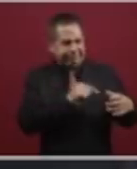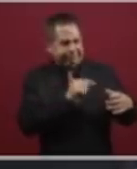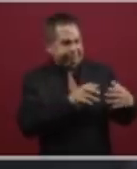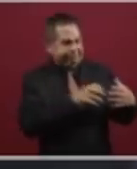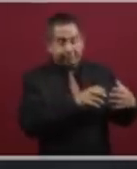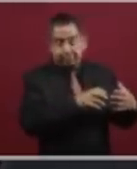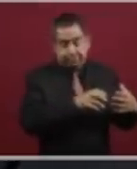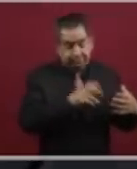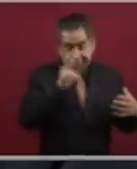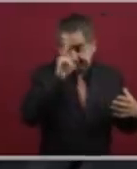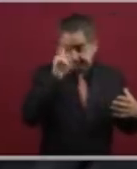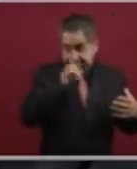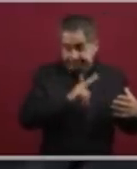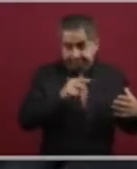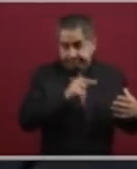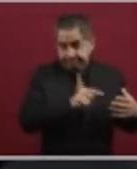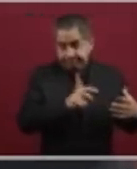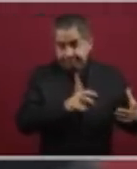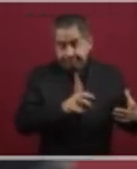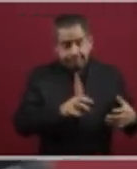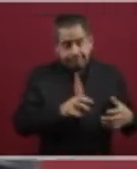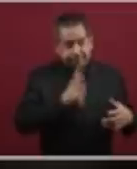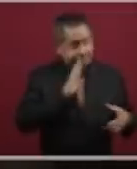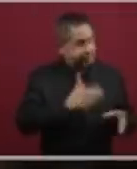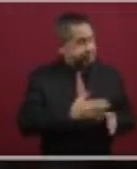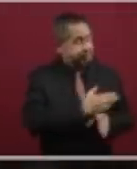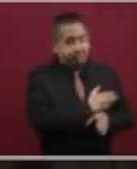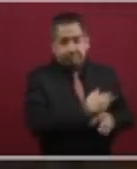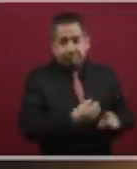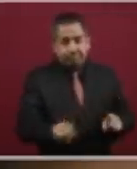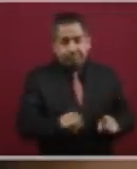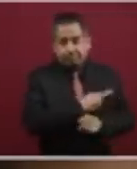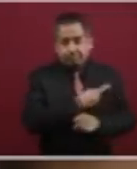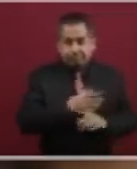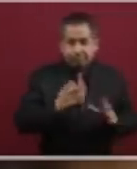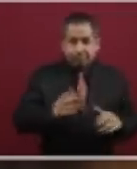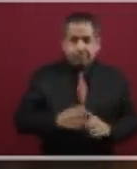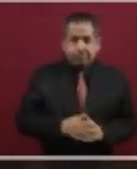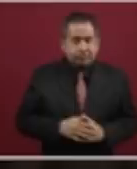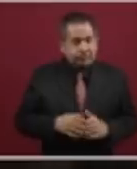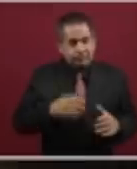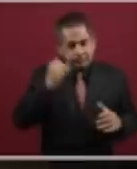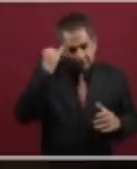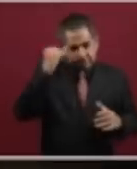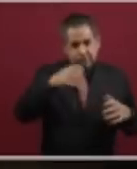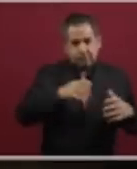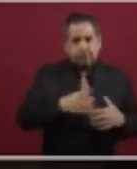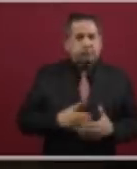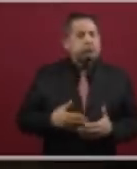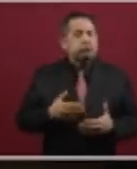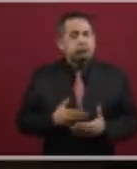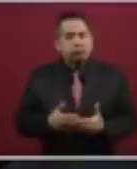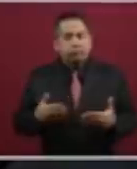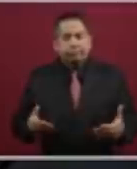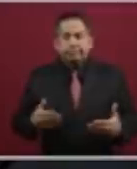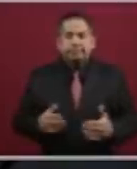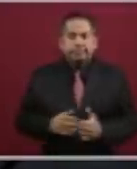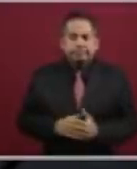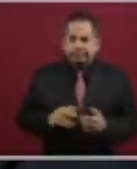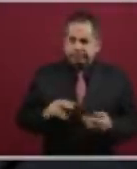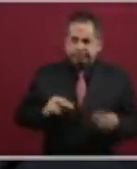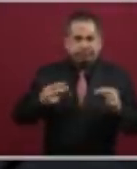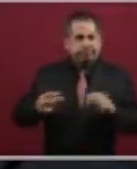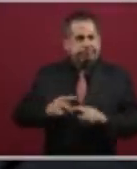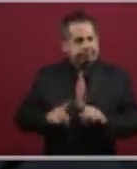pero muy perdidos con esa concepción. Y ahora menos, porque ahora